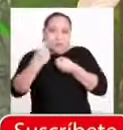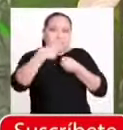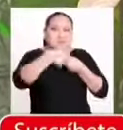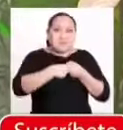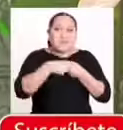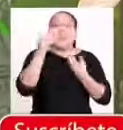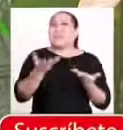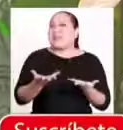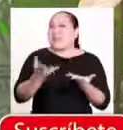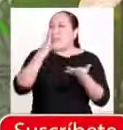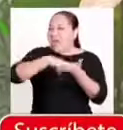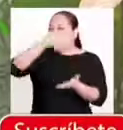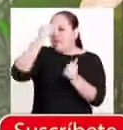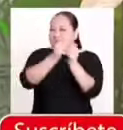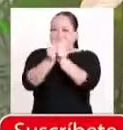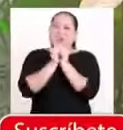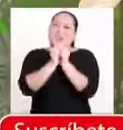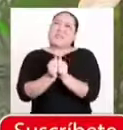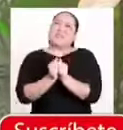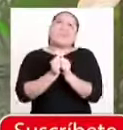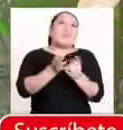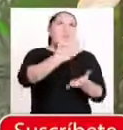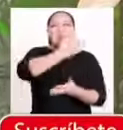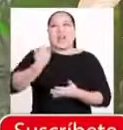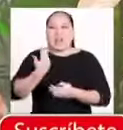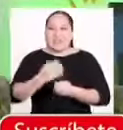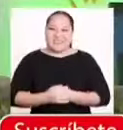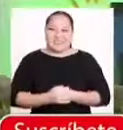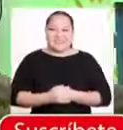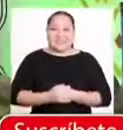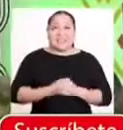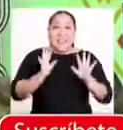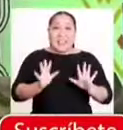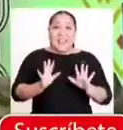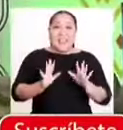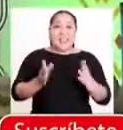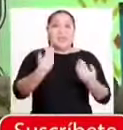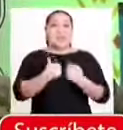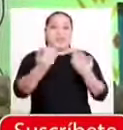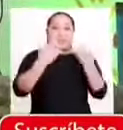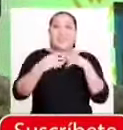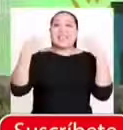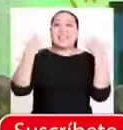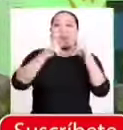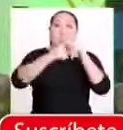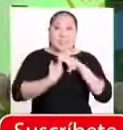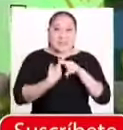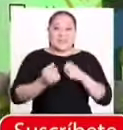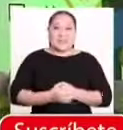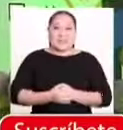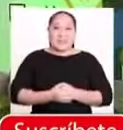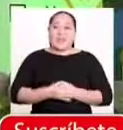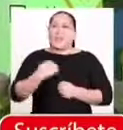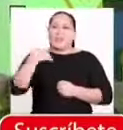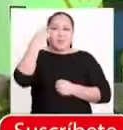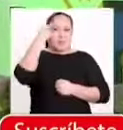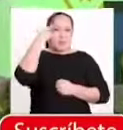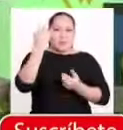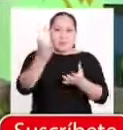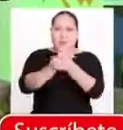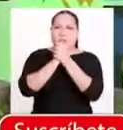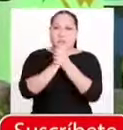Porque aprender juntas y juntos es mucho mejor. A llamarnos porque ya empezamos. Y me parece que